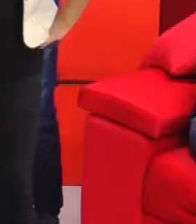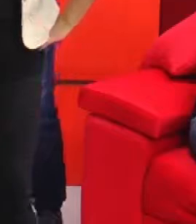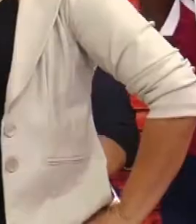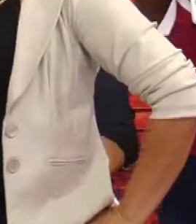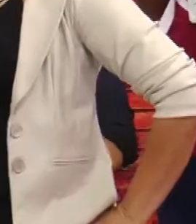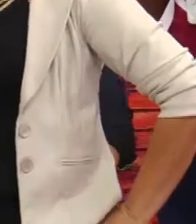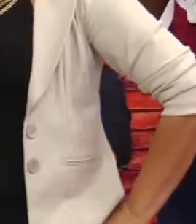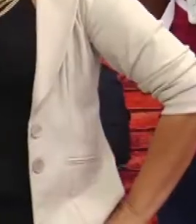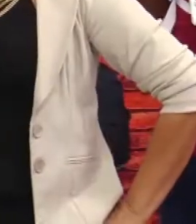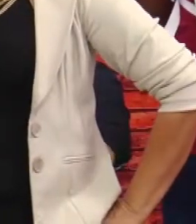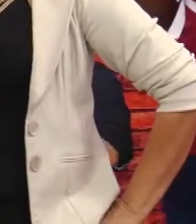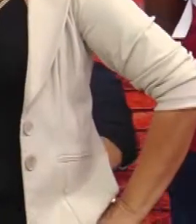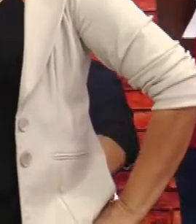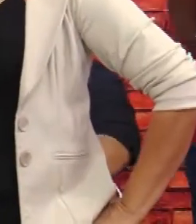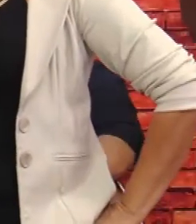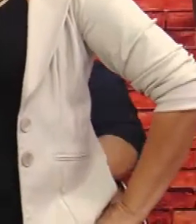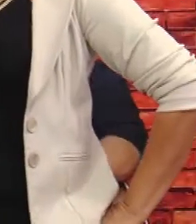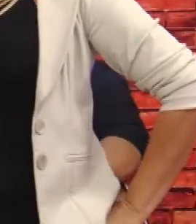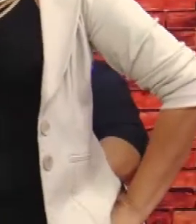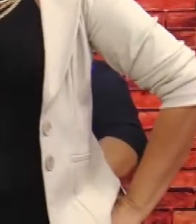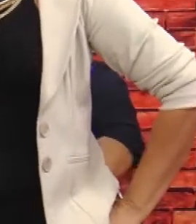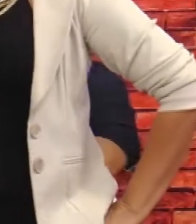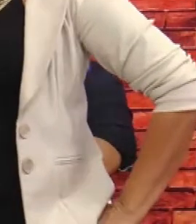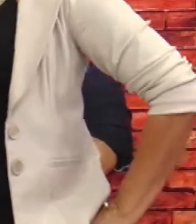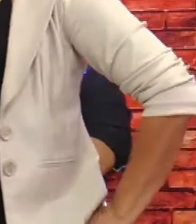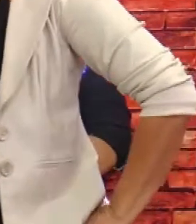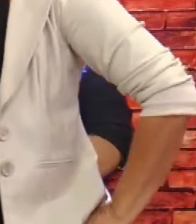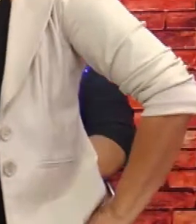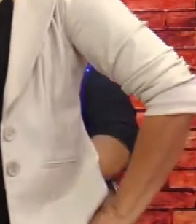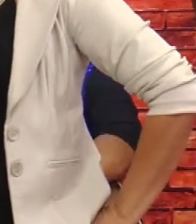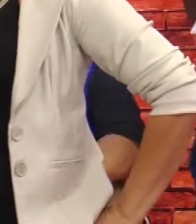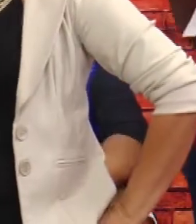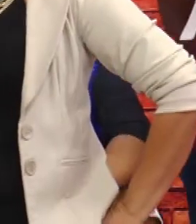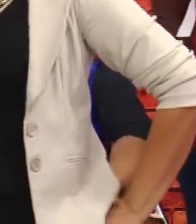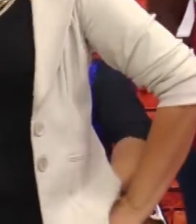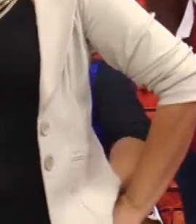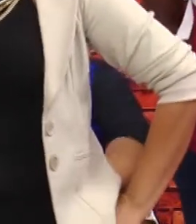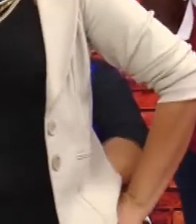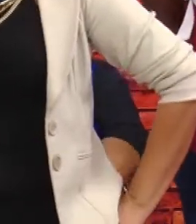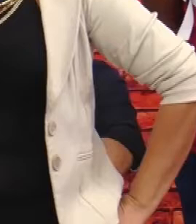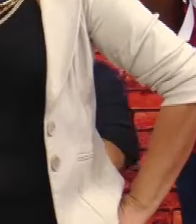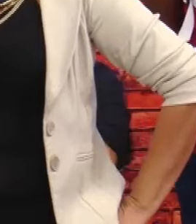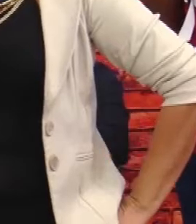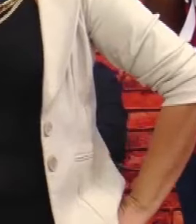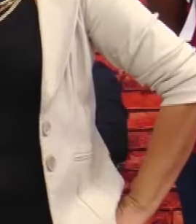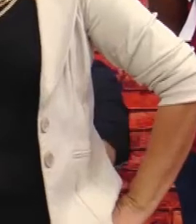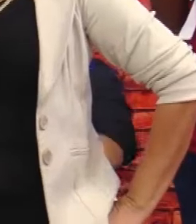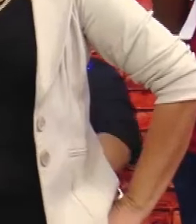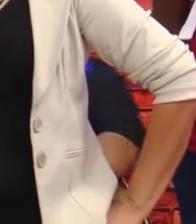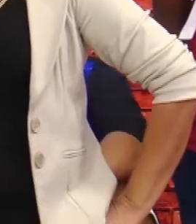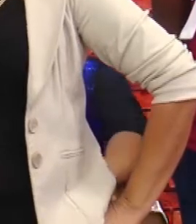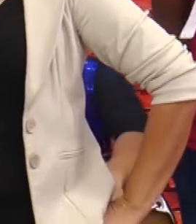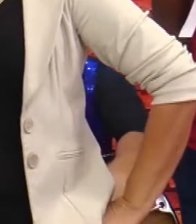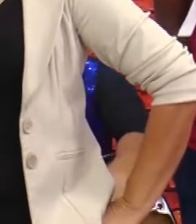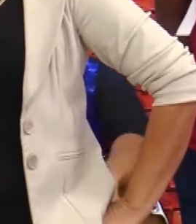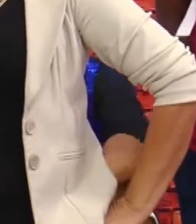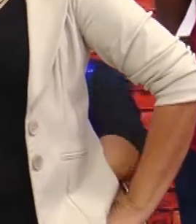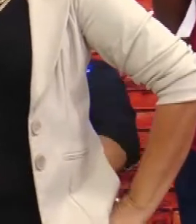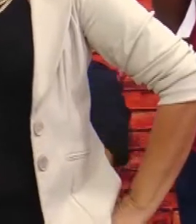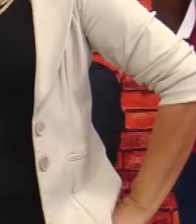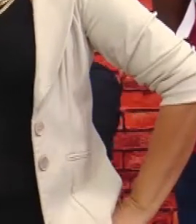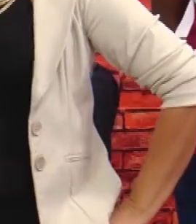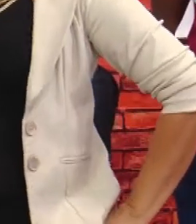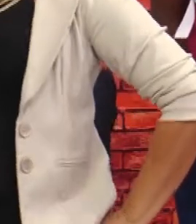Mejor Estar Sola. ¿Es la canción que escuchamos? Claro que sí, Mejor Estar Sola es de mi autoría, soy